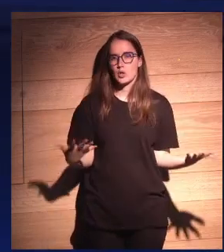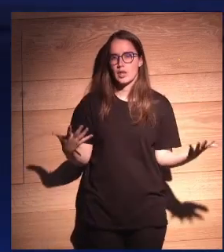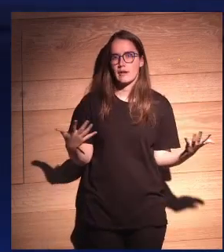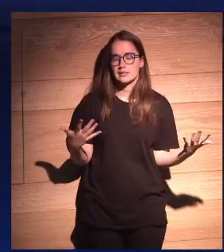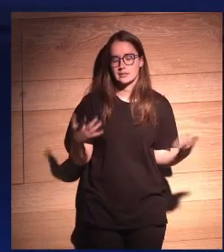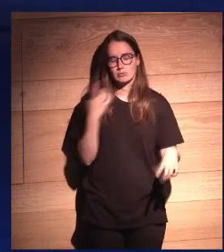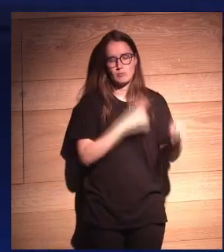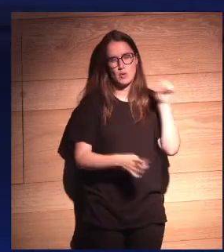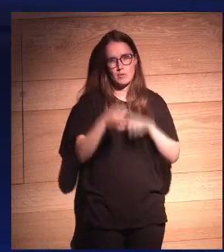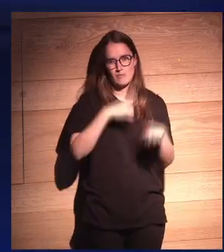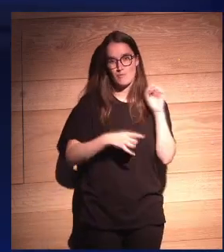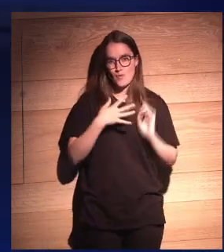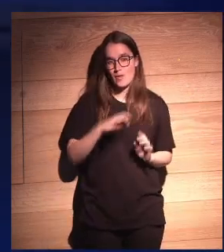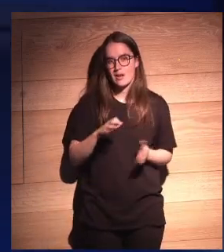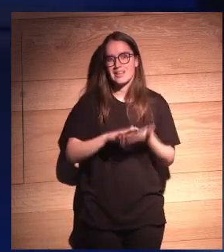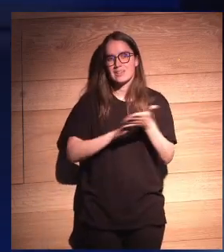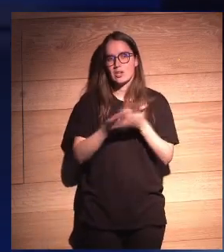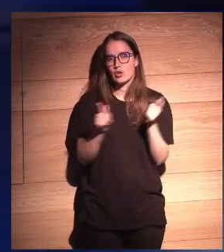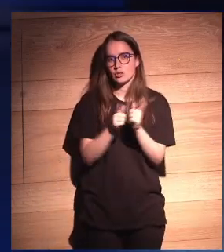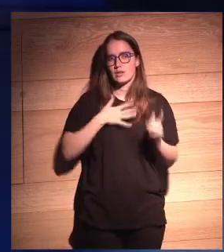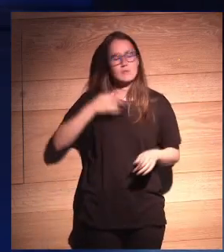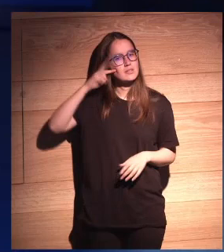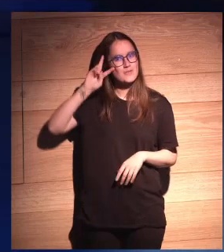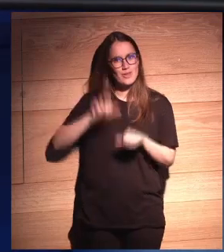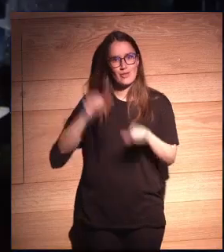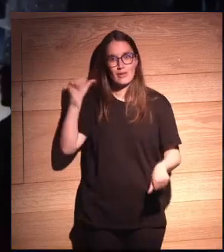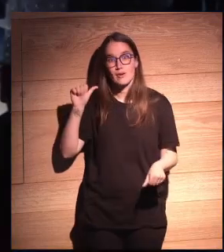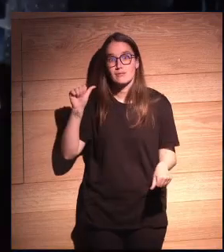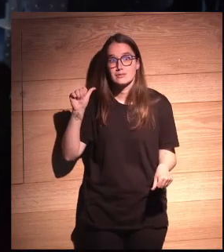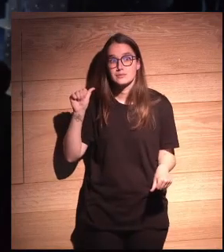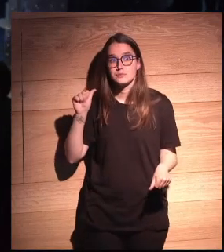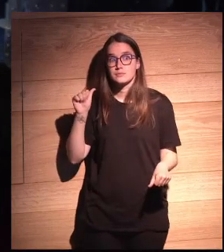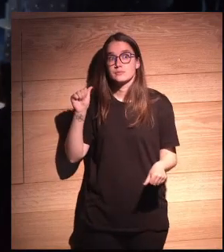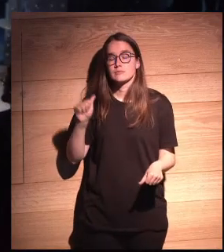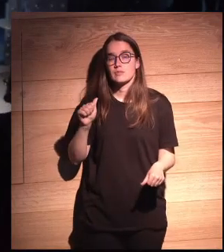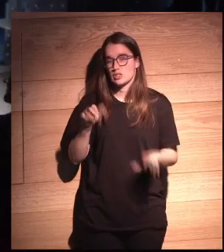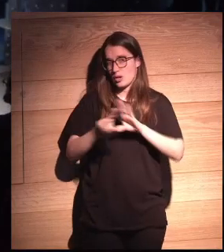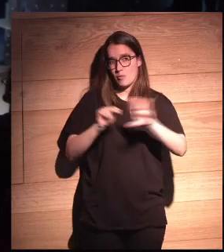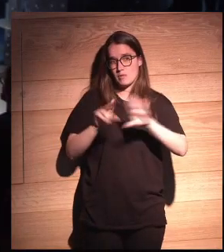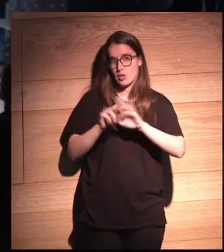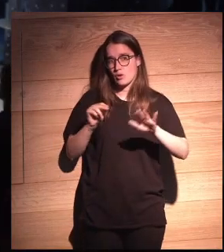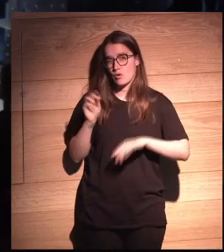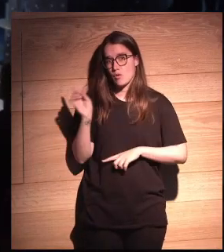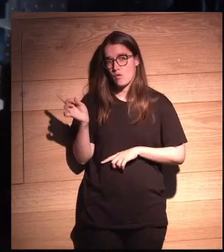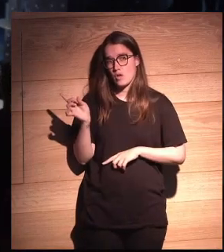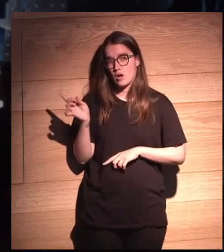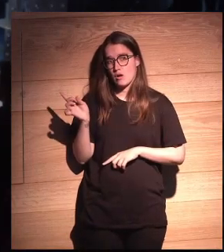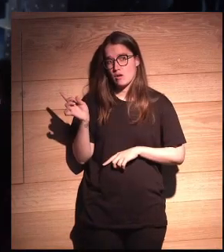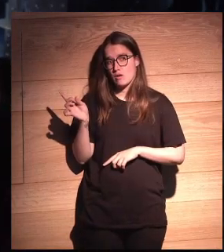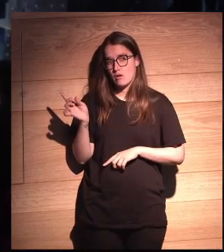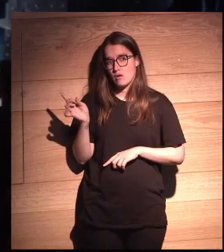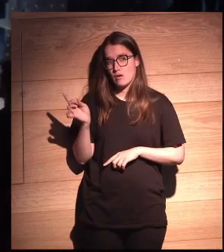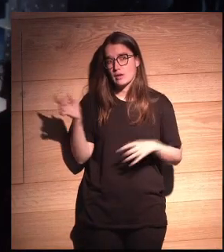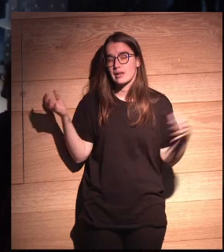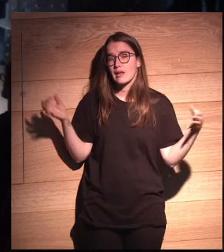trae ciertos problemas, y les hablaré un poco de mi experiencia en esto, ¿no? Aquí eso era un video, ¿no? Esto,